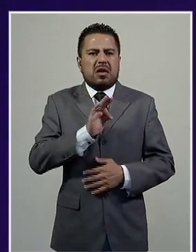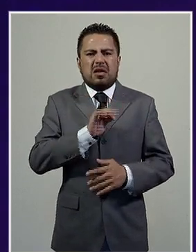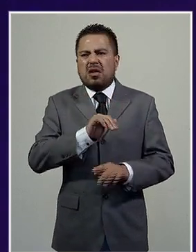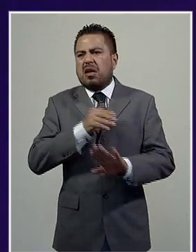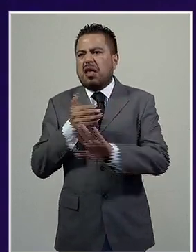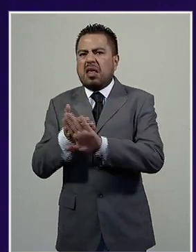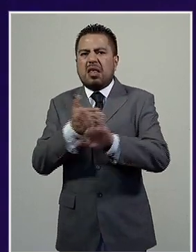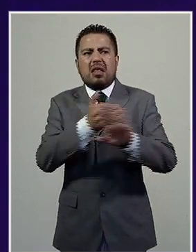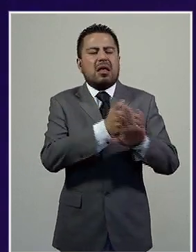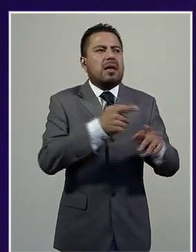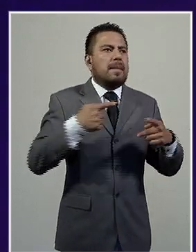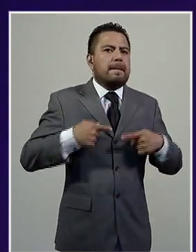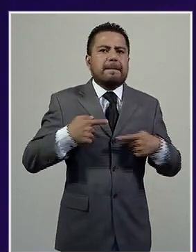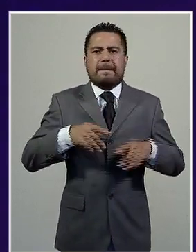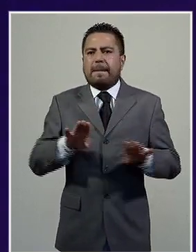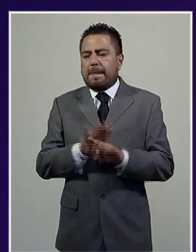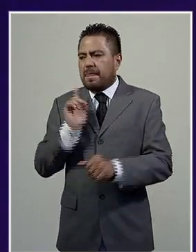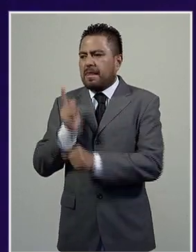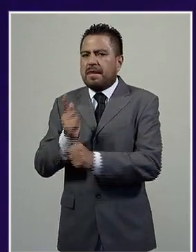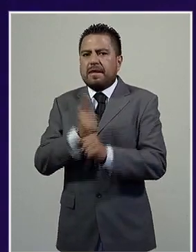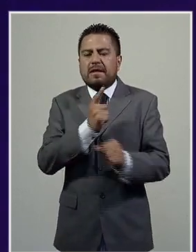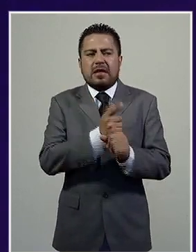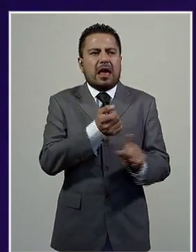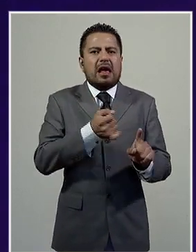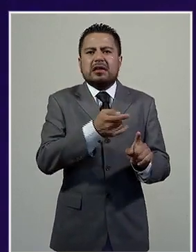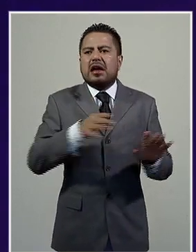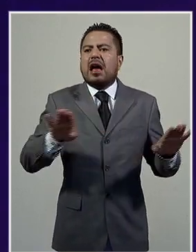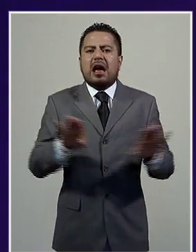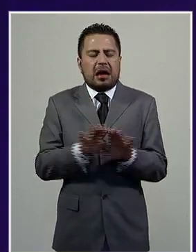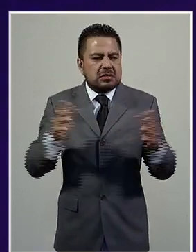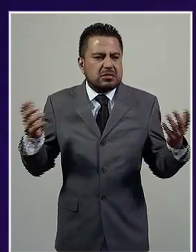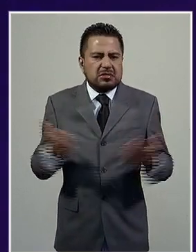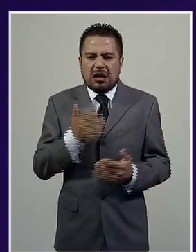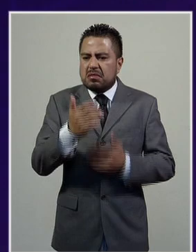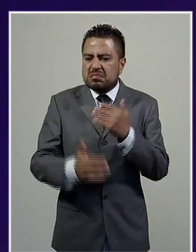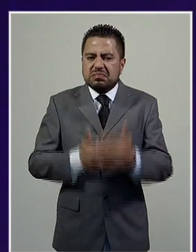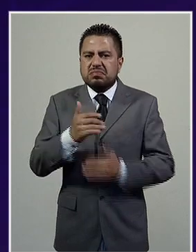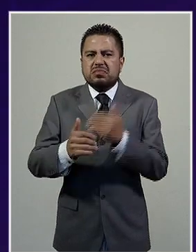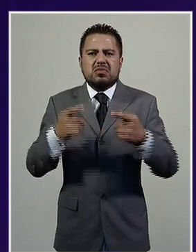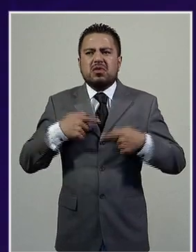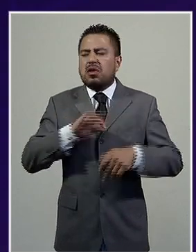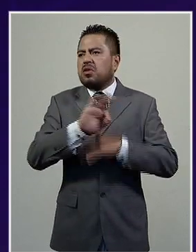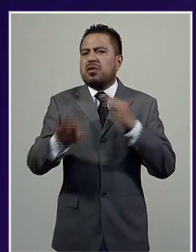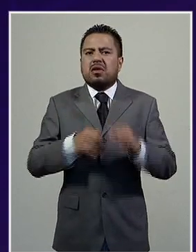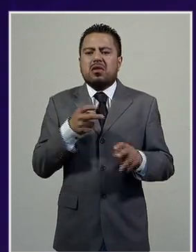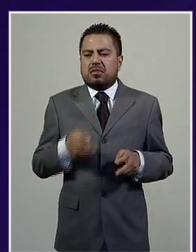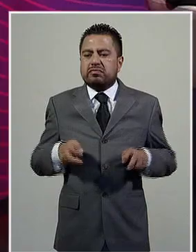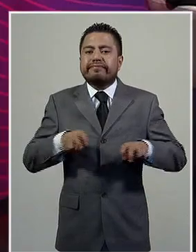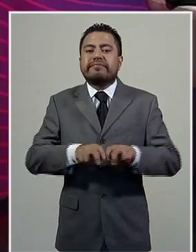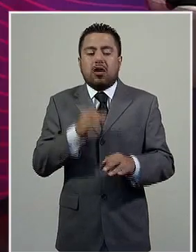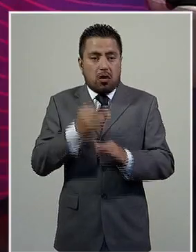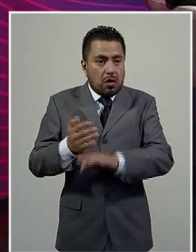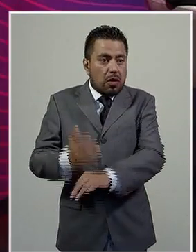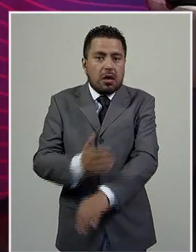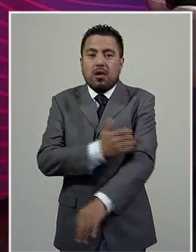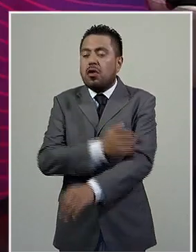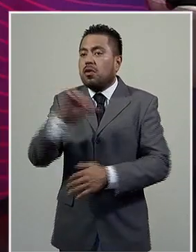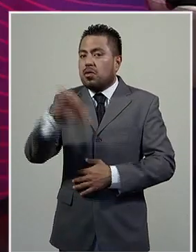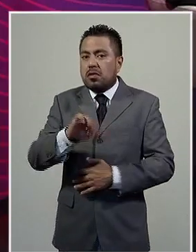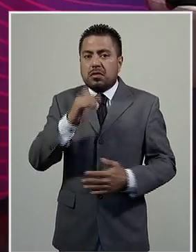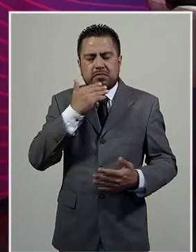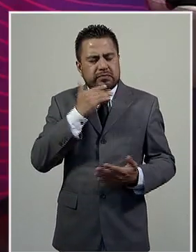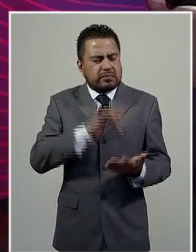a las personas por cómo se ven y sin embargo lo hacemos todo el tiempo y lo hacemos sobre todas las personas. Y están aquí para acompañarme el día de hoy, les